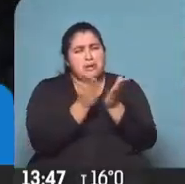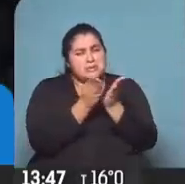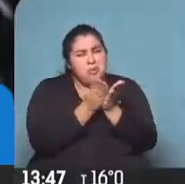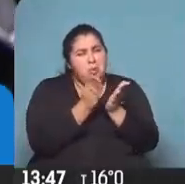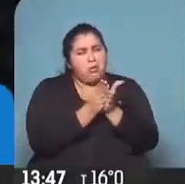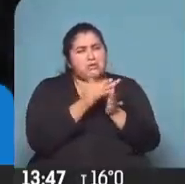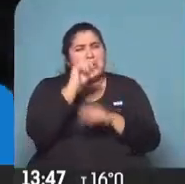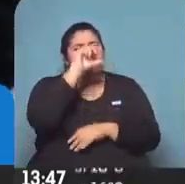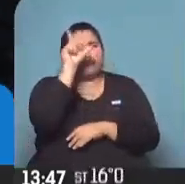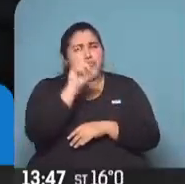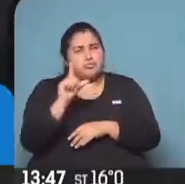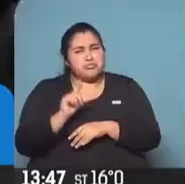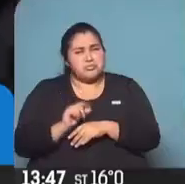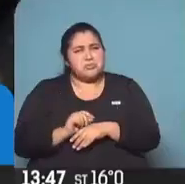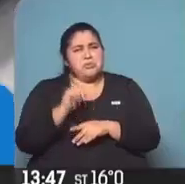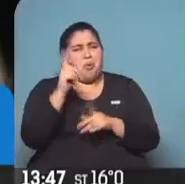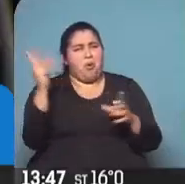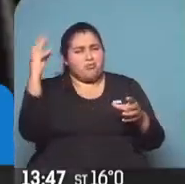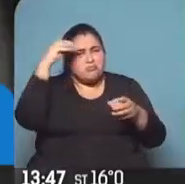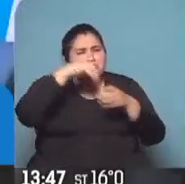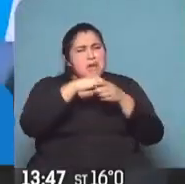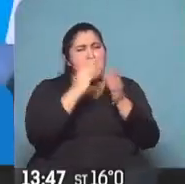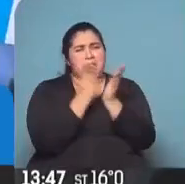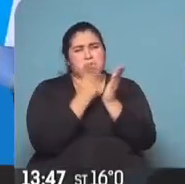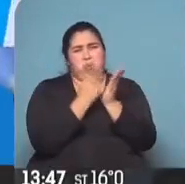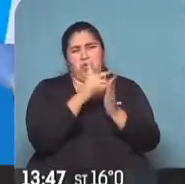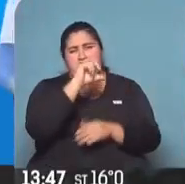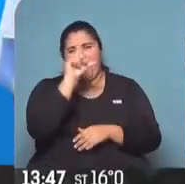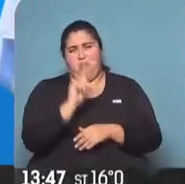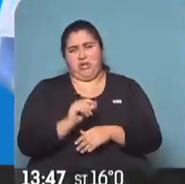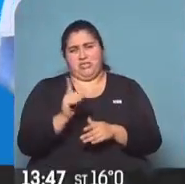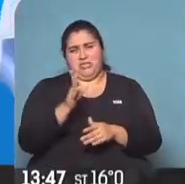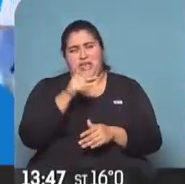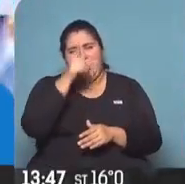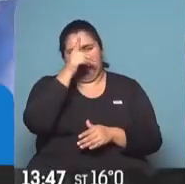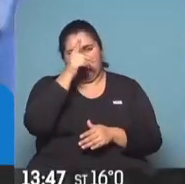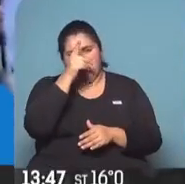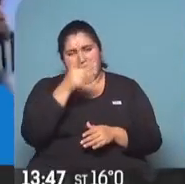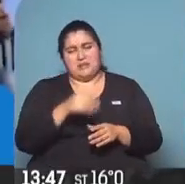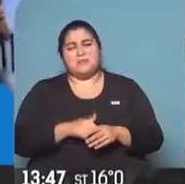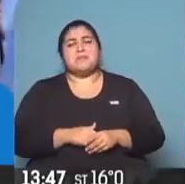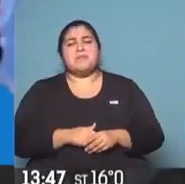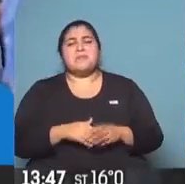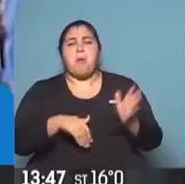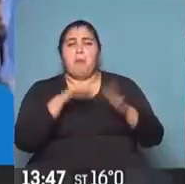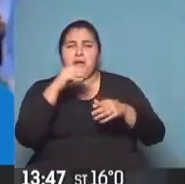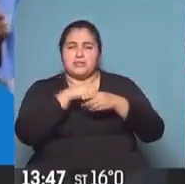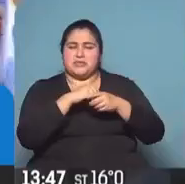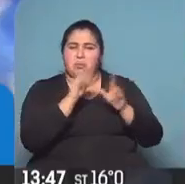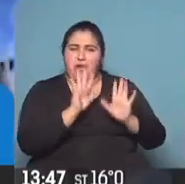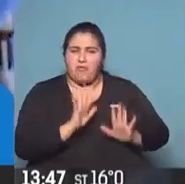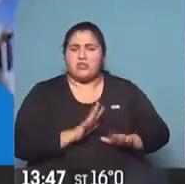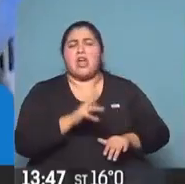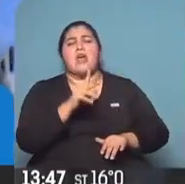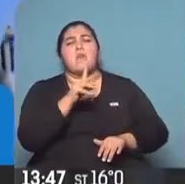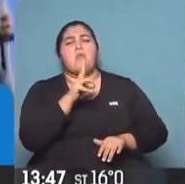facilidad para sumarse a las filas de la policía federal argentina más precisamente para formarse como agentes y